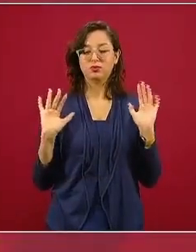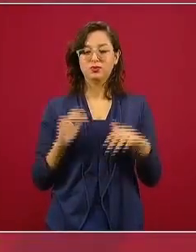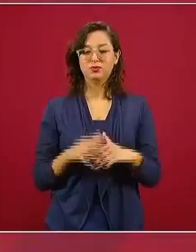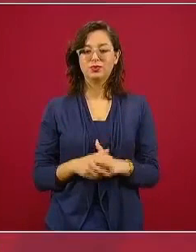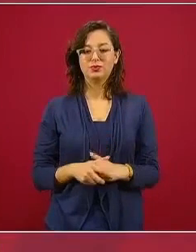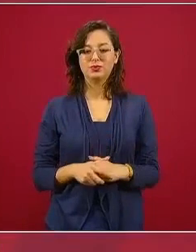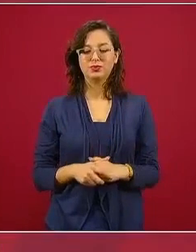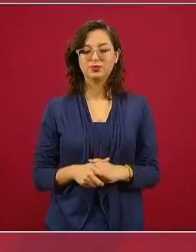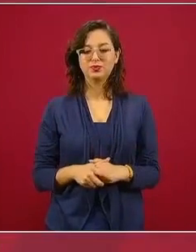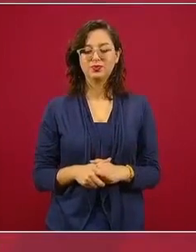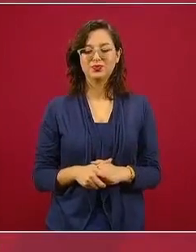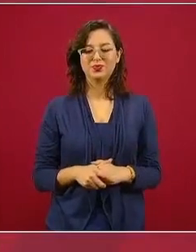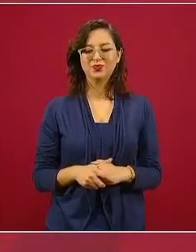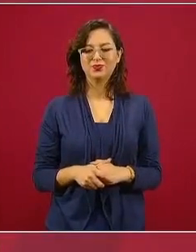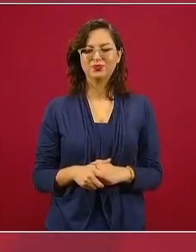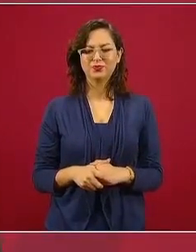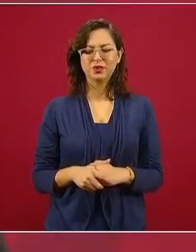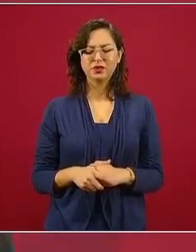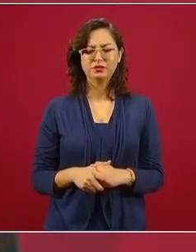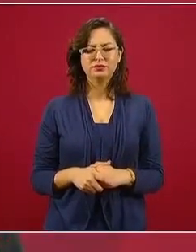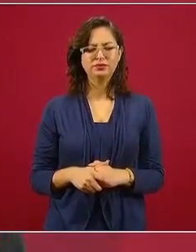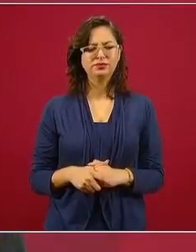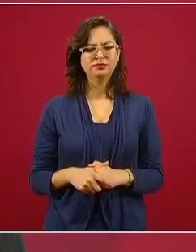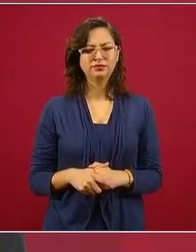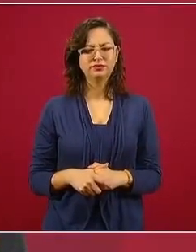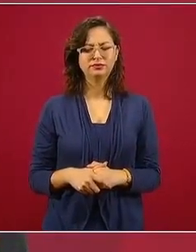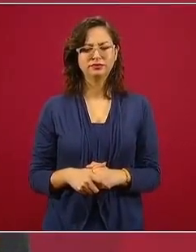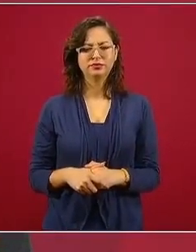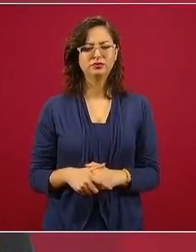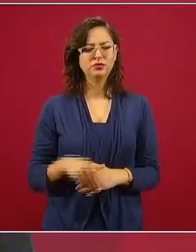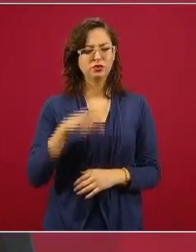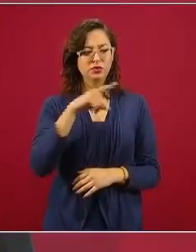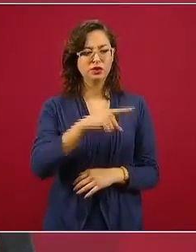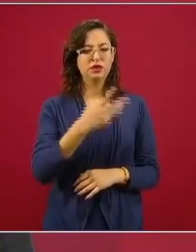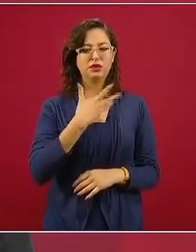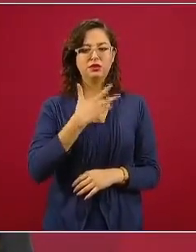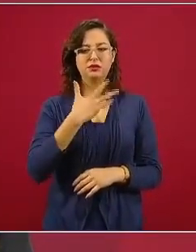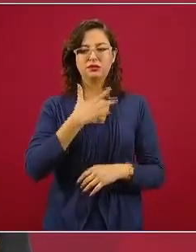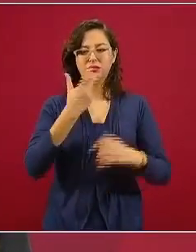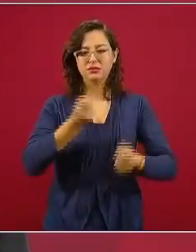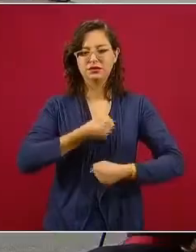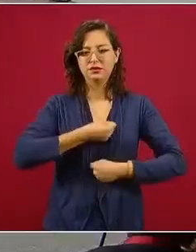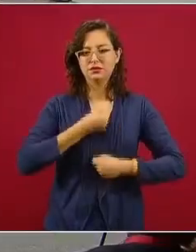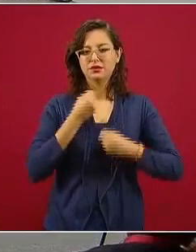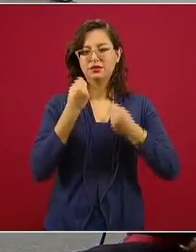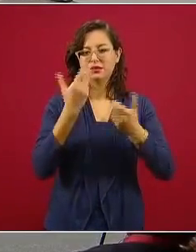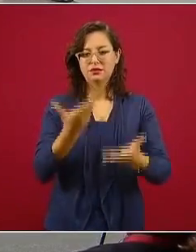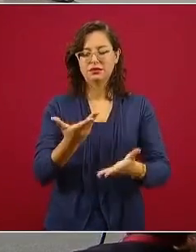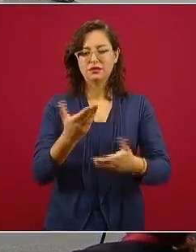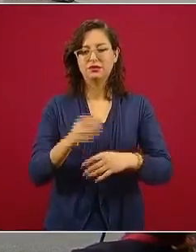a mí me gustaría, ¿no tienes el poema de Brecht